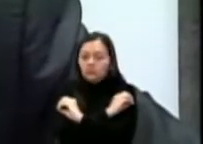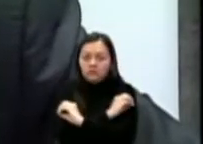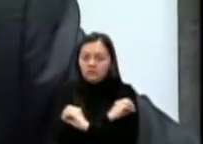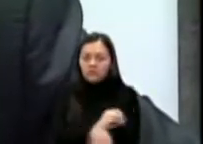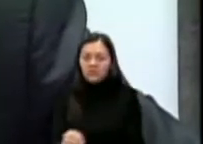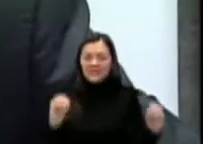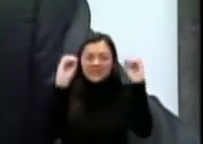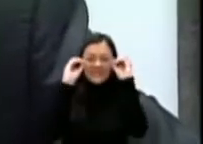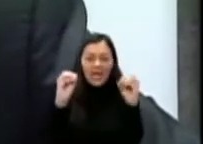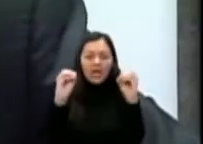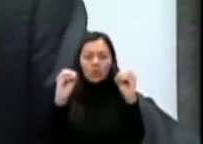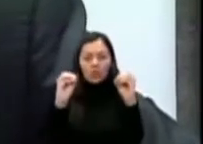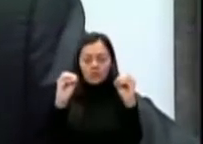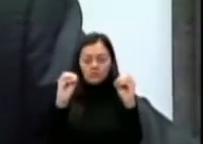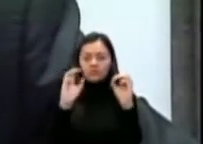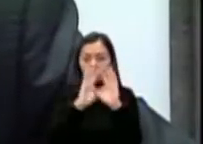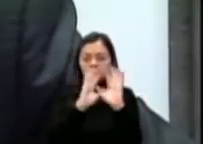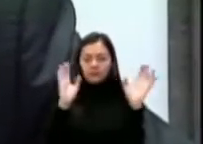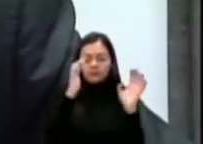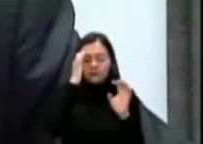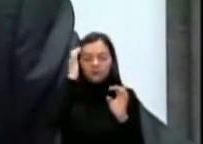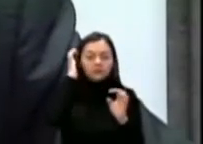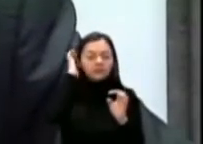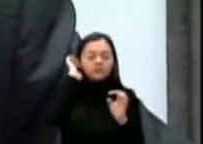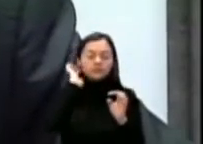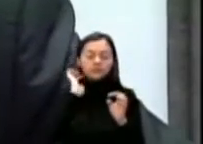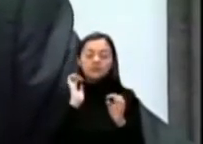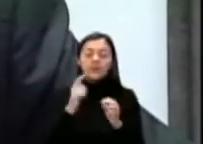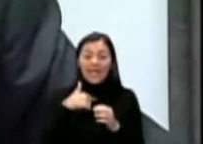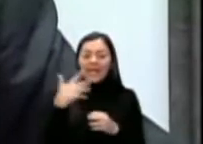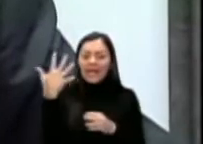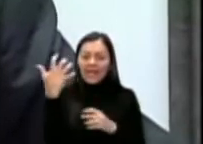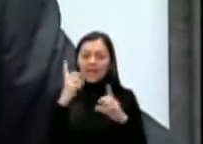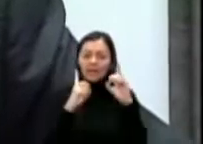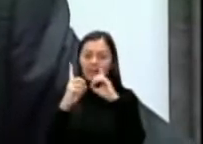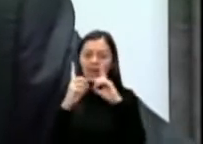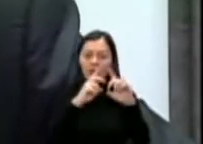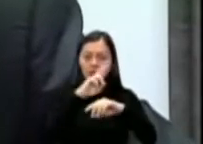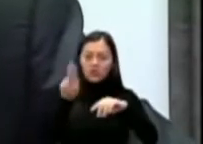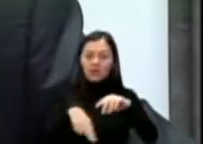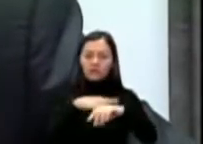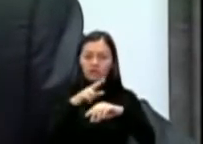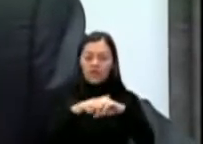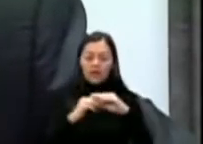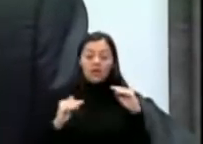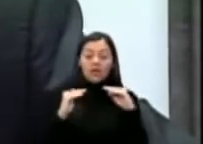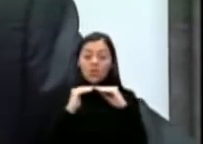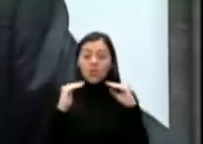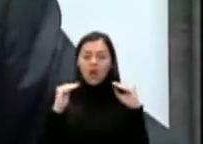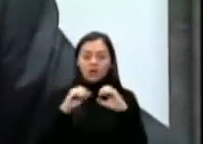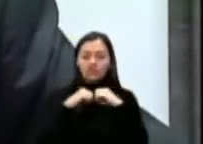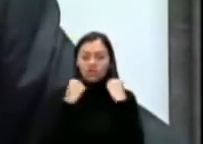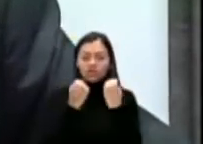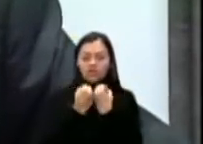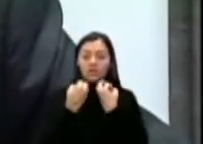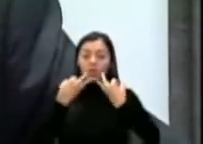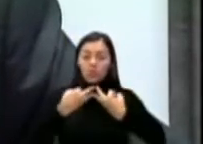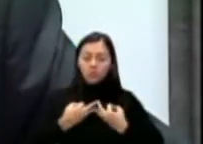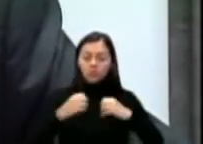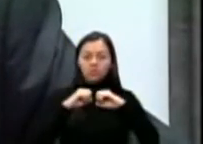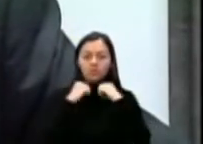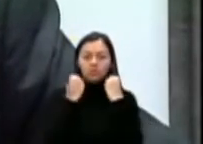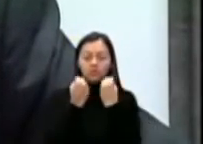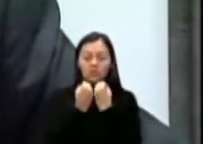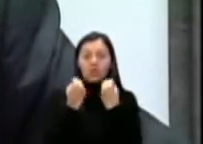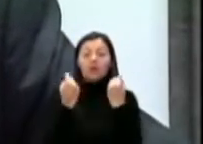los temas que se generen en el amplio diálogo nacional por la equidad y por la justicia social que se